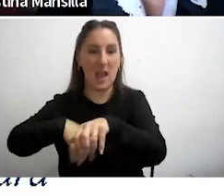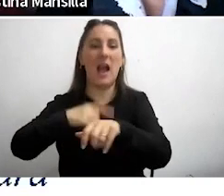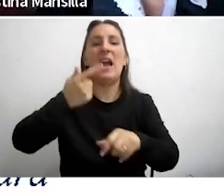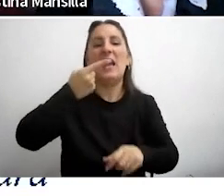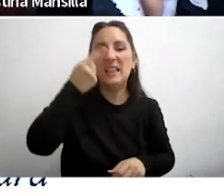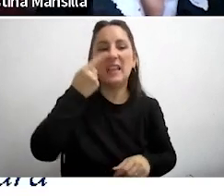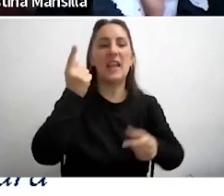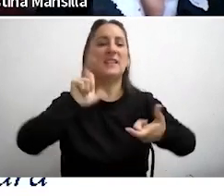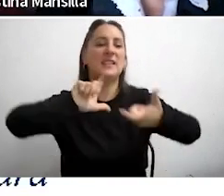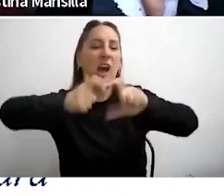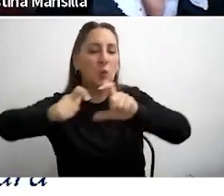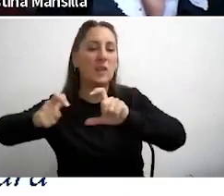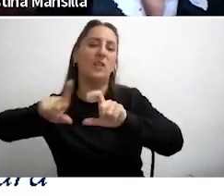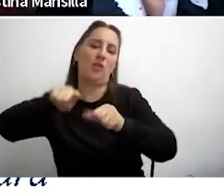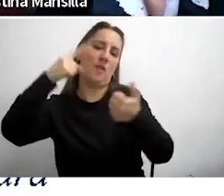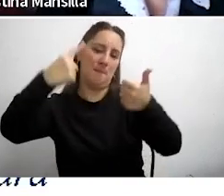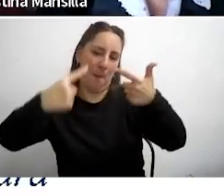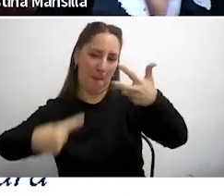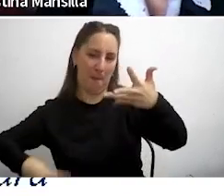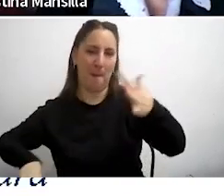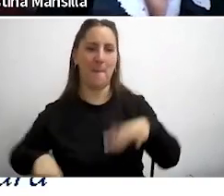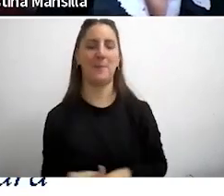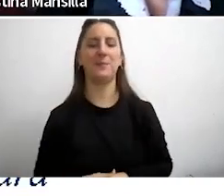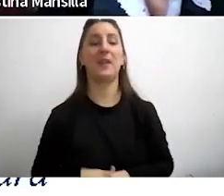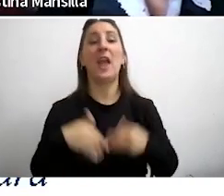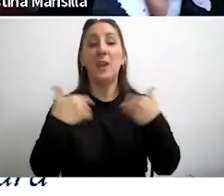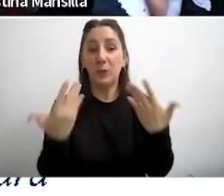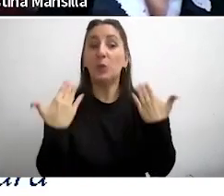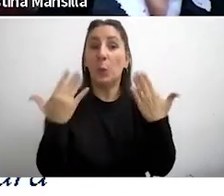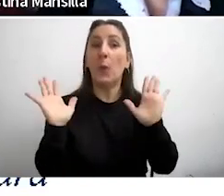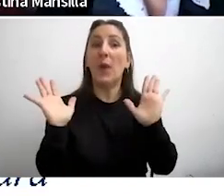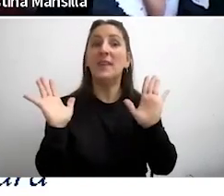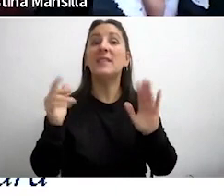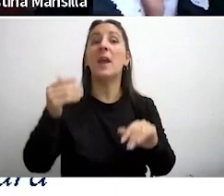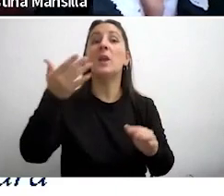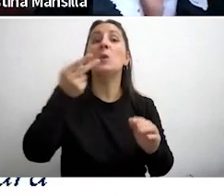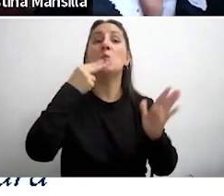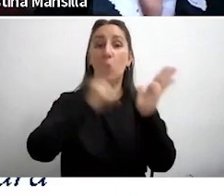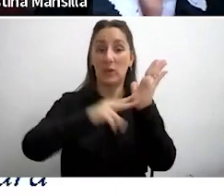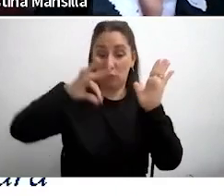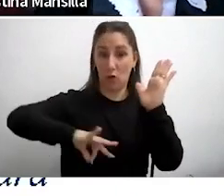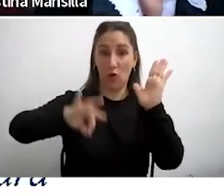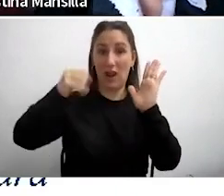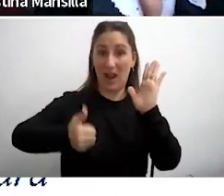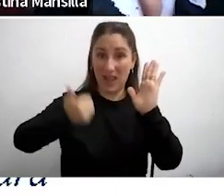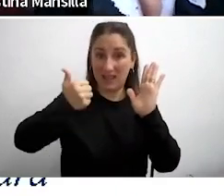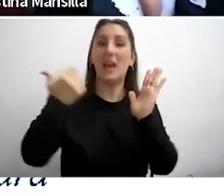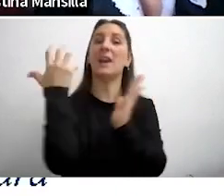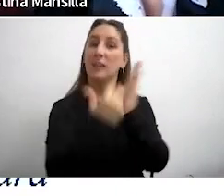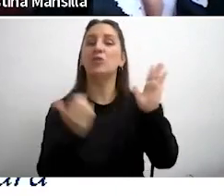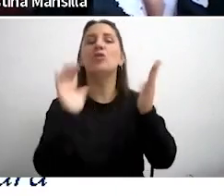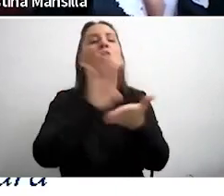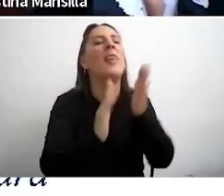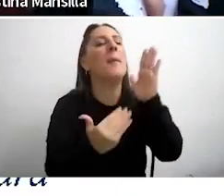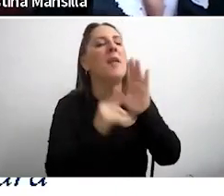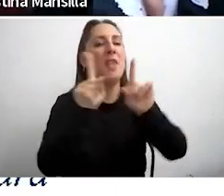actualizaciones y otros conceptos, con lo cual puede haber retención de ganancias sobre pagos parciales. Esto